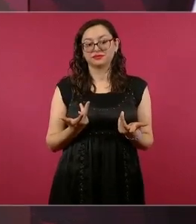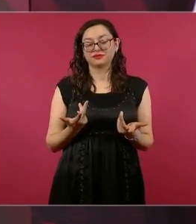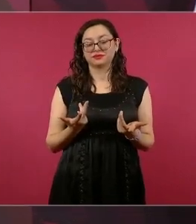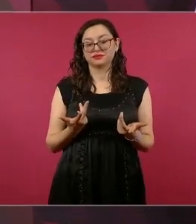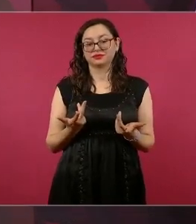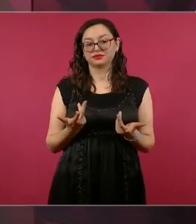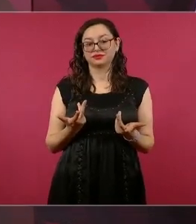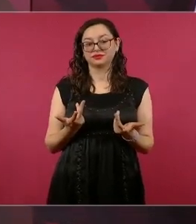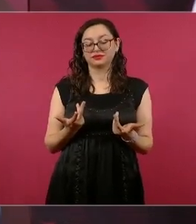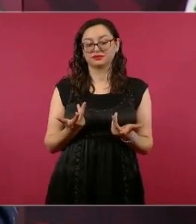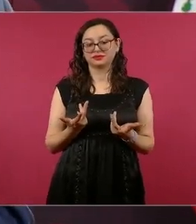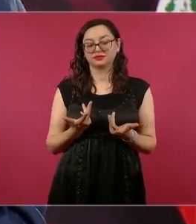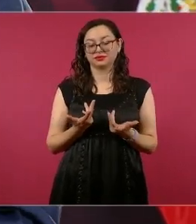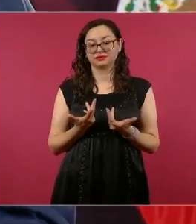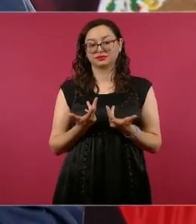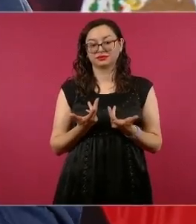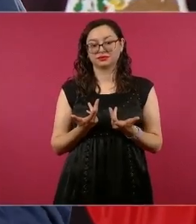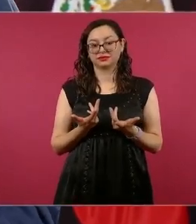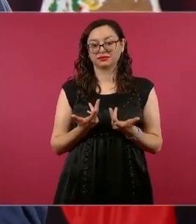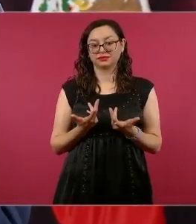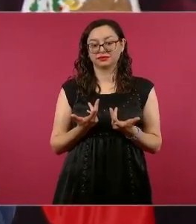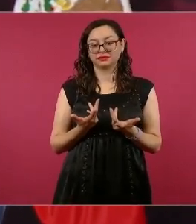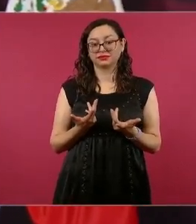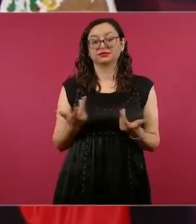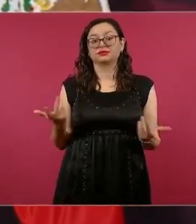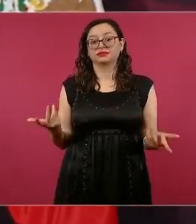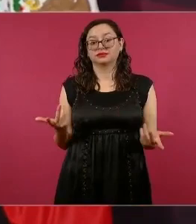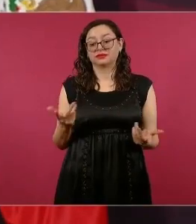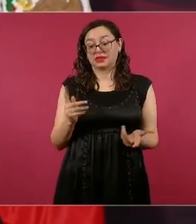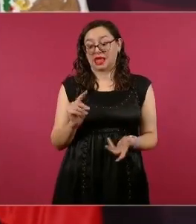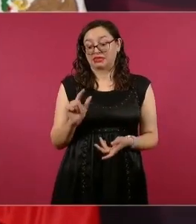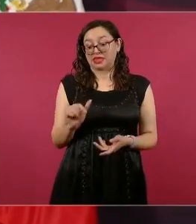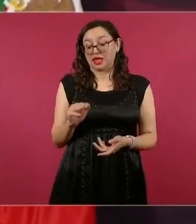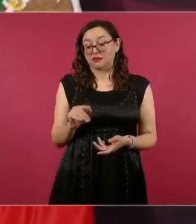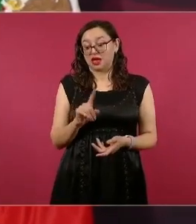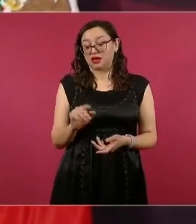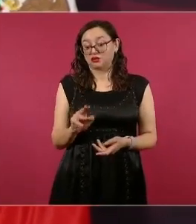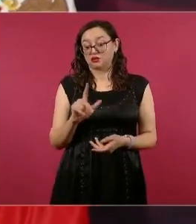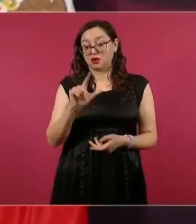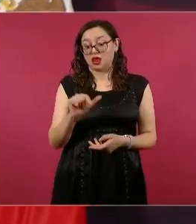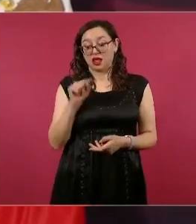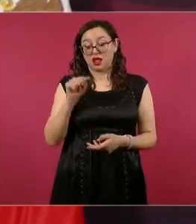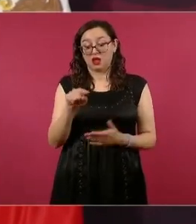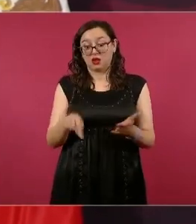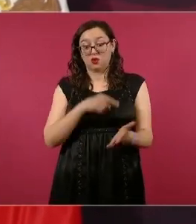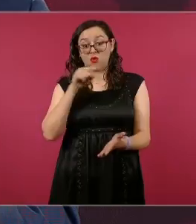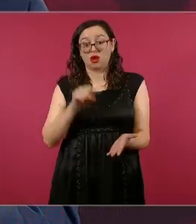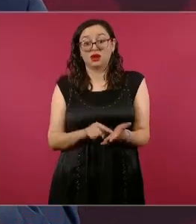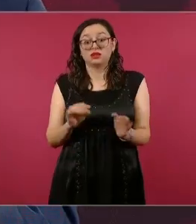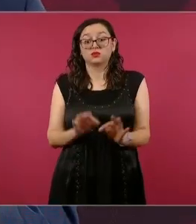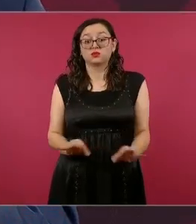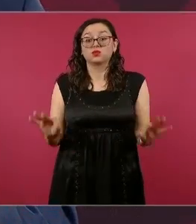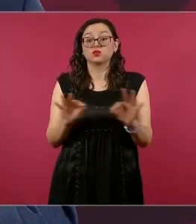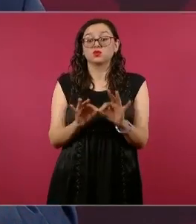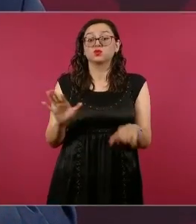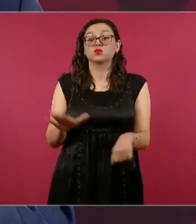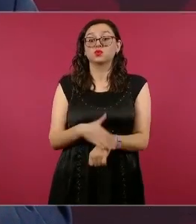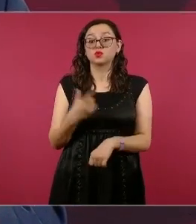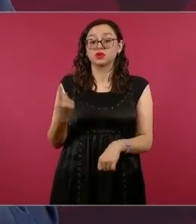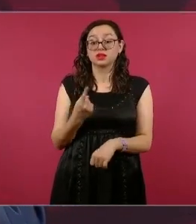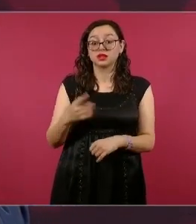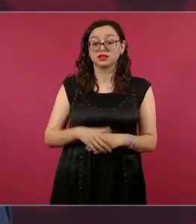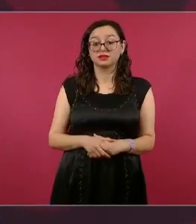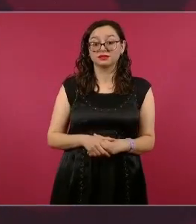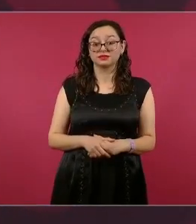por qué es importante Tamazula? Pues ahí nació, en Tamazula,